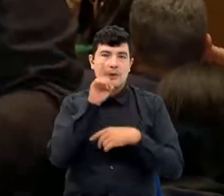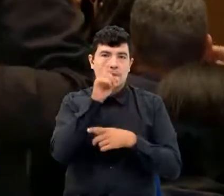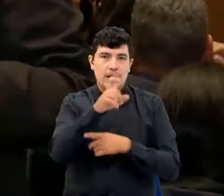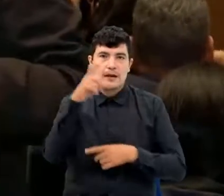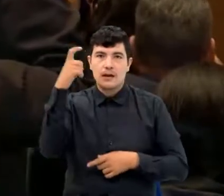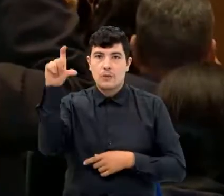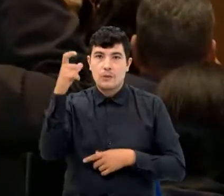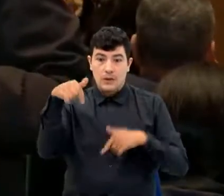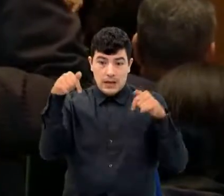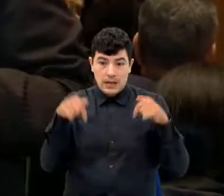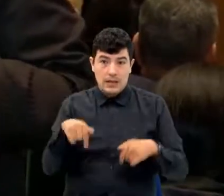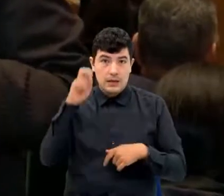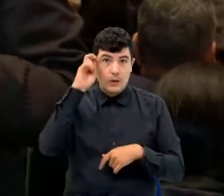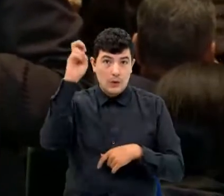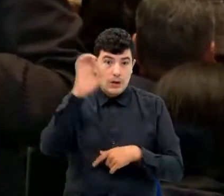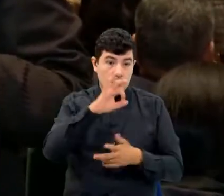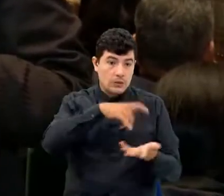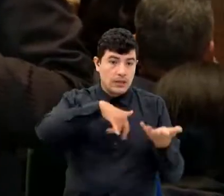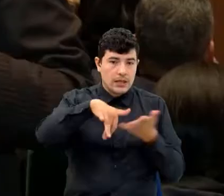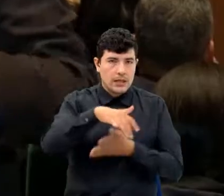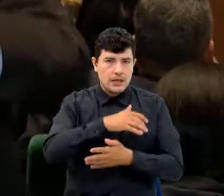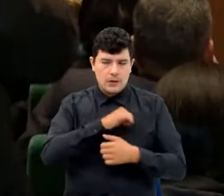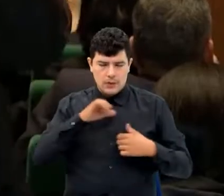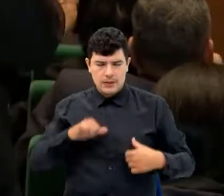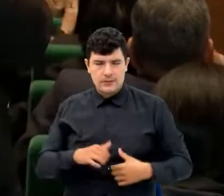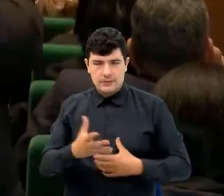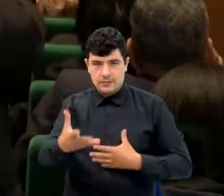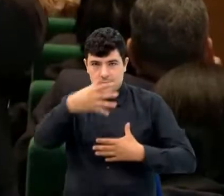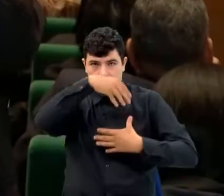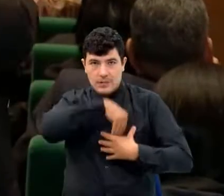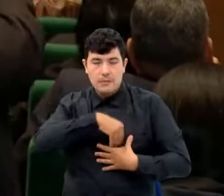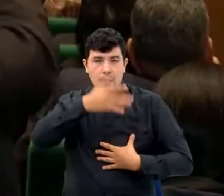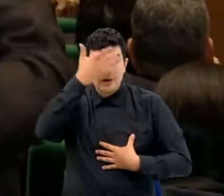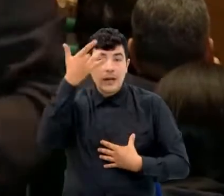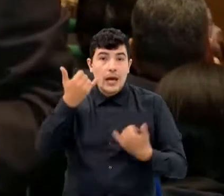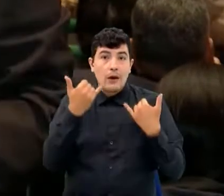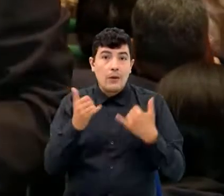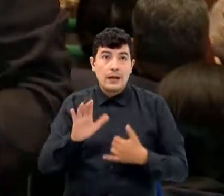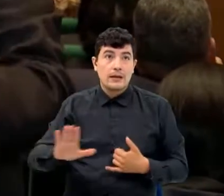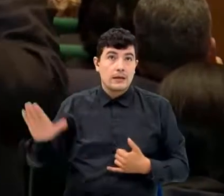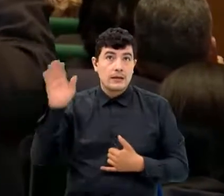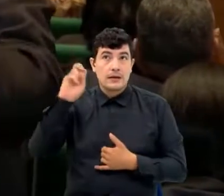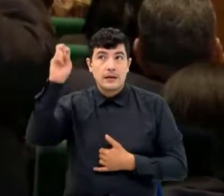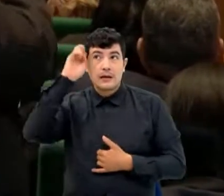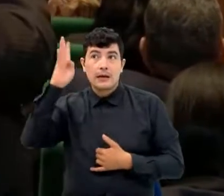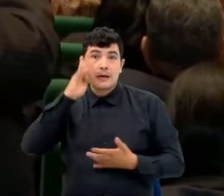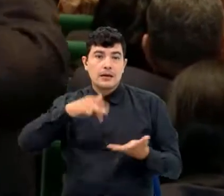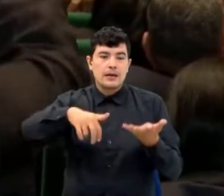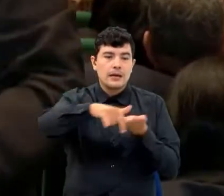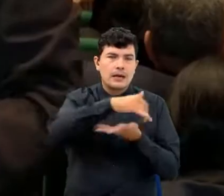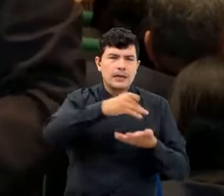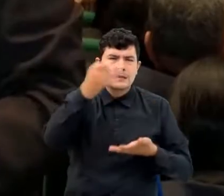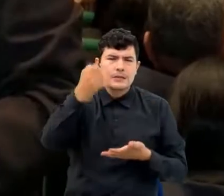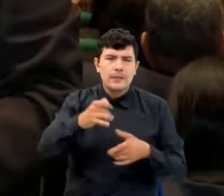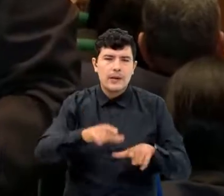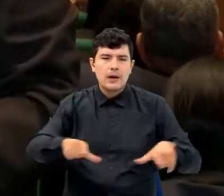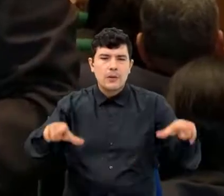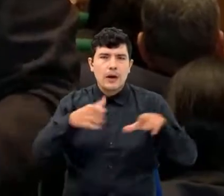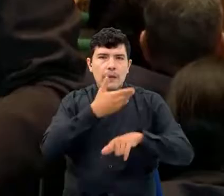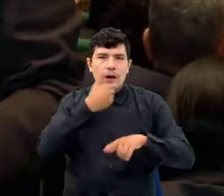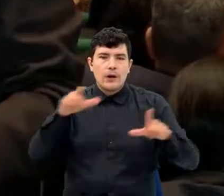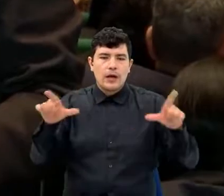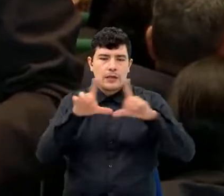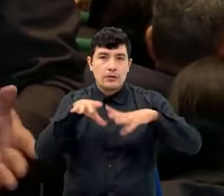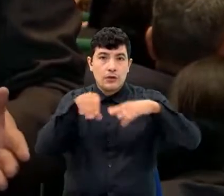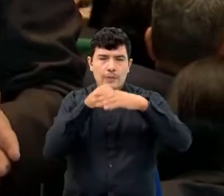norte de aquí, los tenemos de corazón, porque Santander y Norte de Santander siempre ha sido uno de los mejores canales regionales de